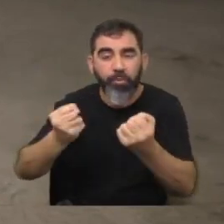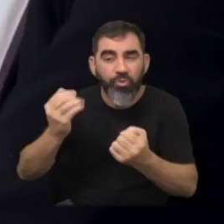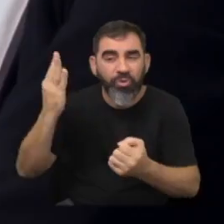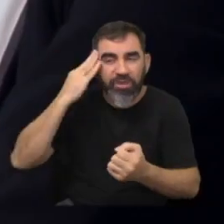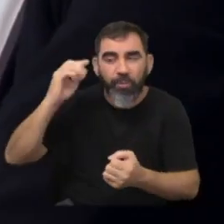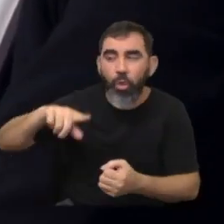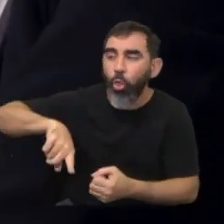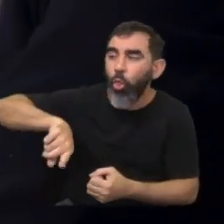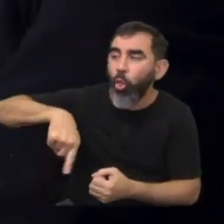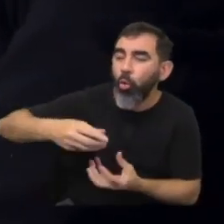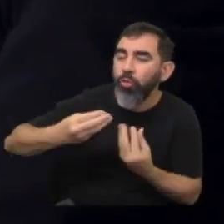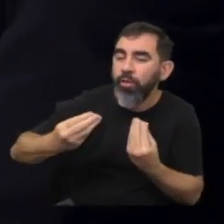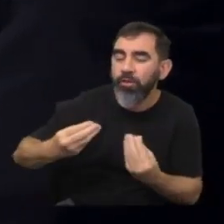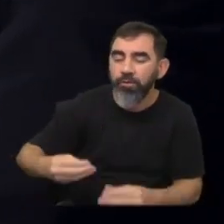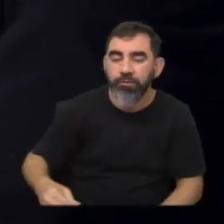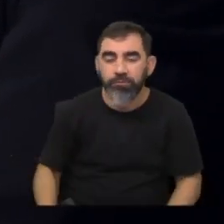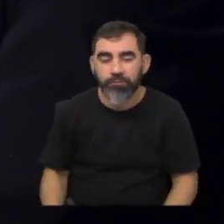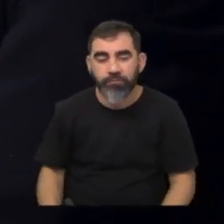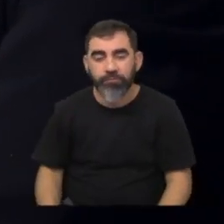está.